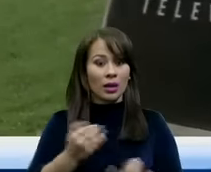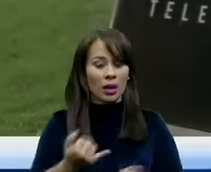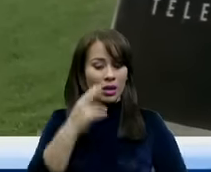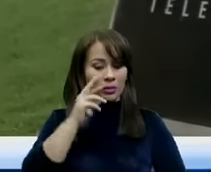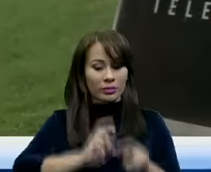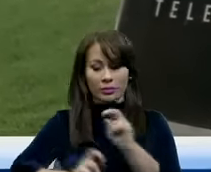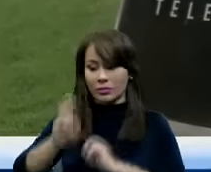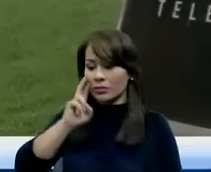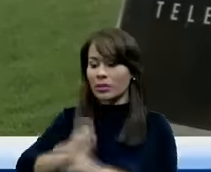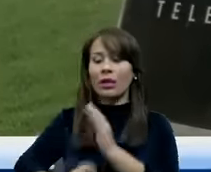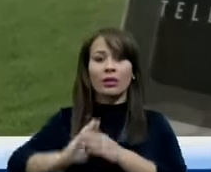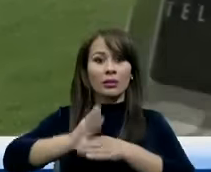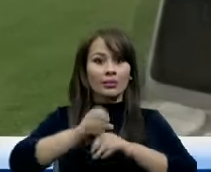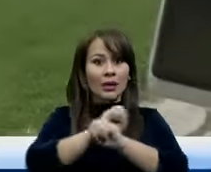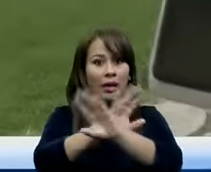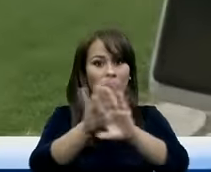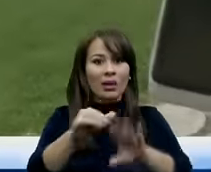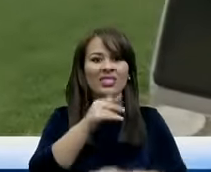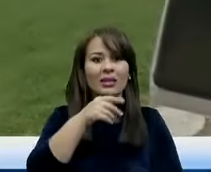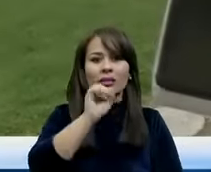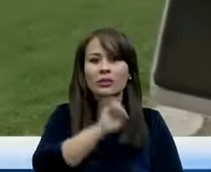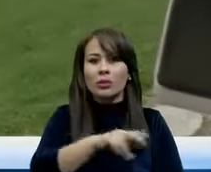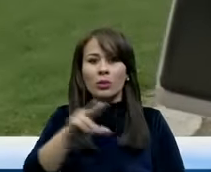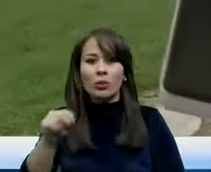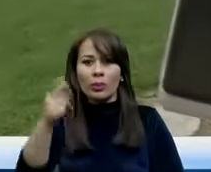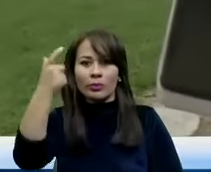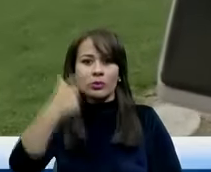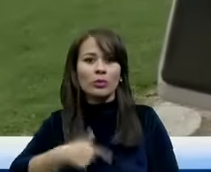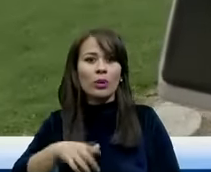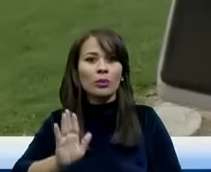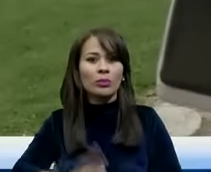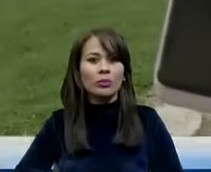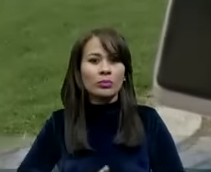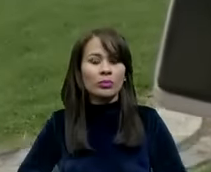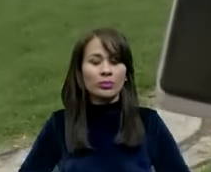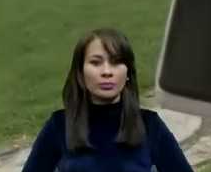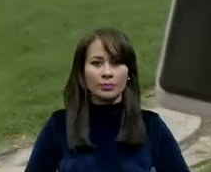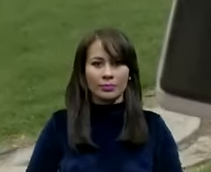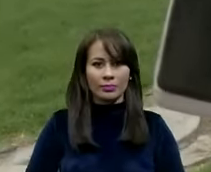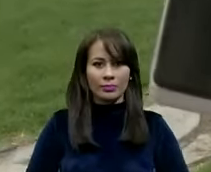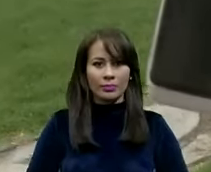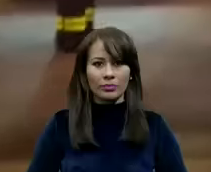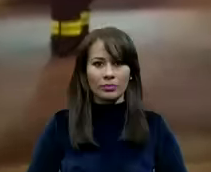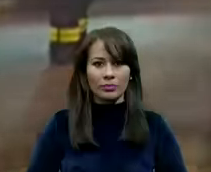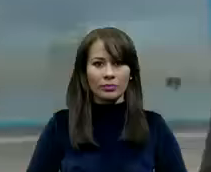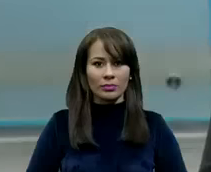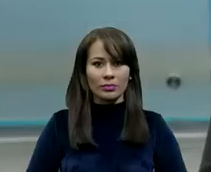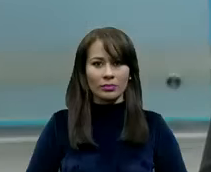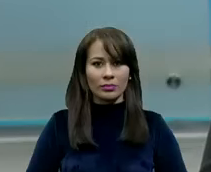deberá esclarecer si se trató o no de un ajuste de cuentas.